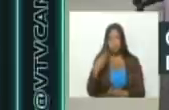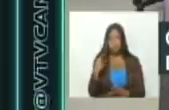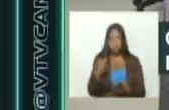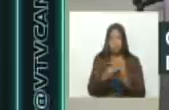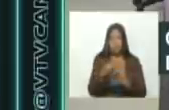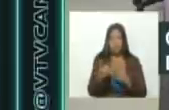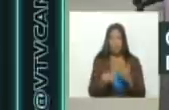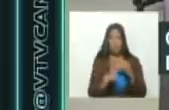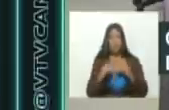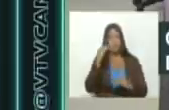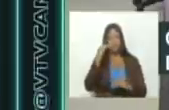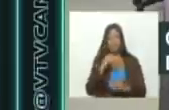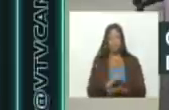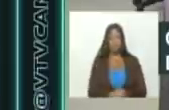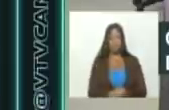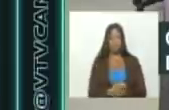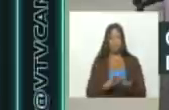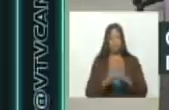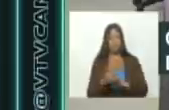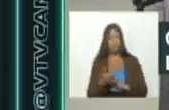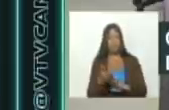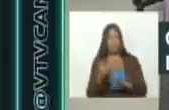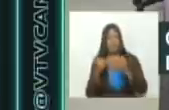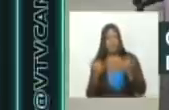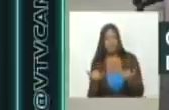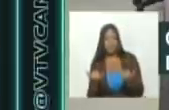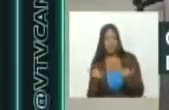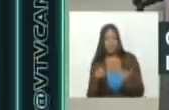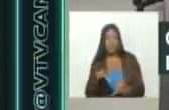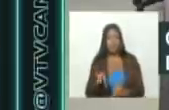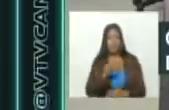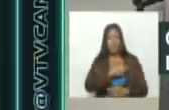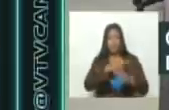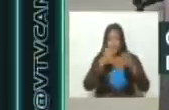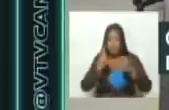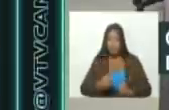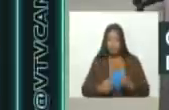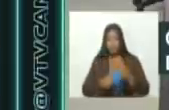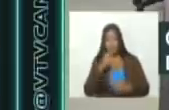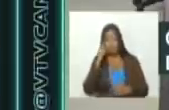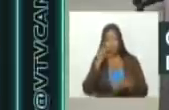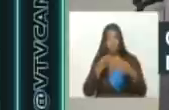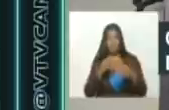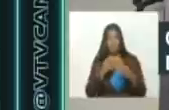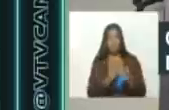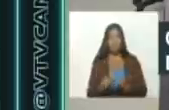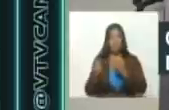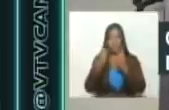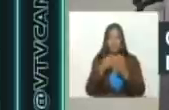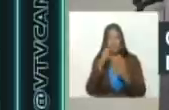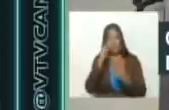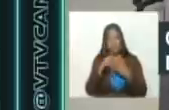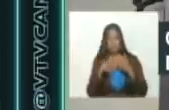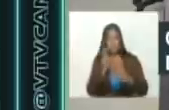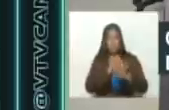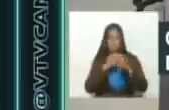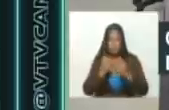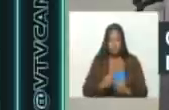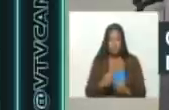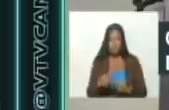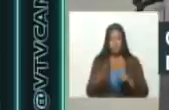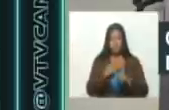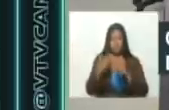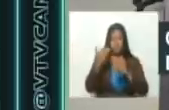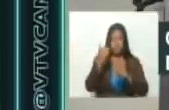del impuesto es mayor. ¿Qué tiene eso como consecuencia? Que el Estado se fortalece desde el punto de vista financiero, había estado durísimamente